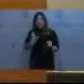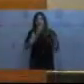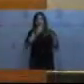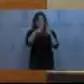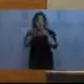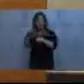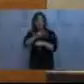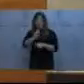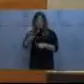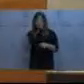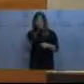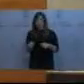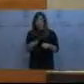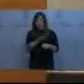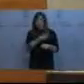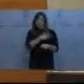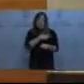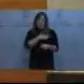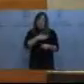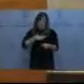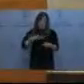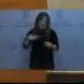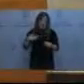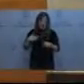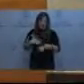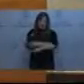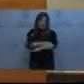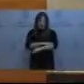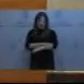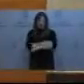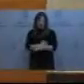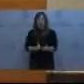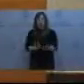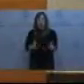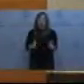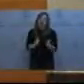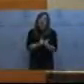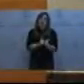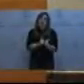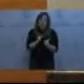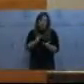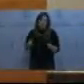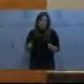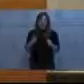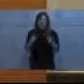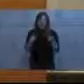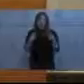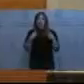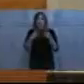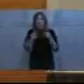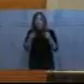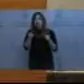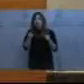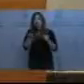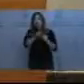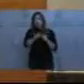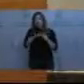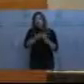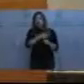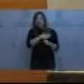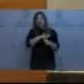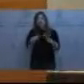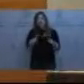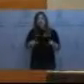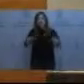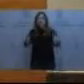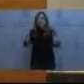varios esperan de un Gobierno cómplice con los habitantes de Asturias y las personas que quieren